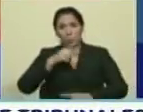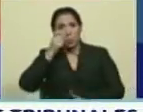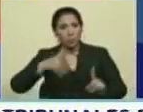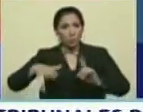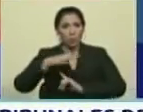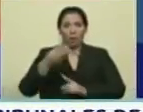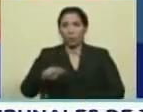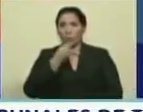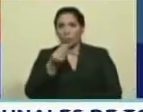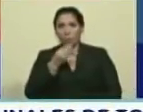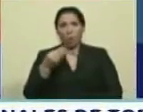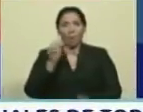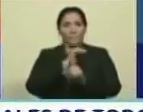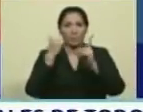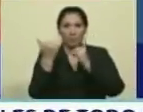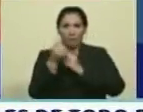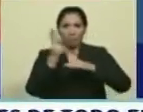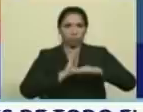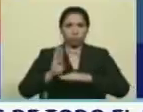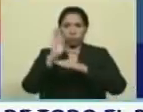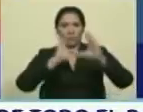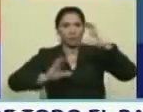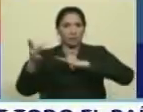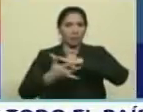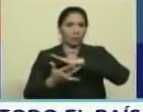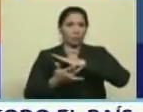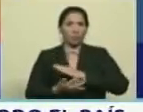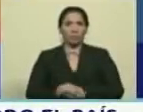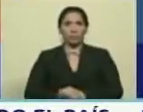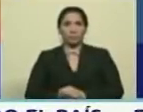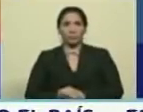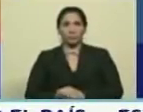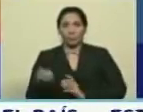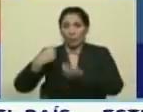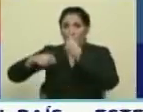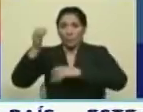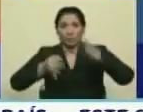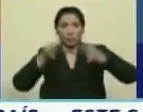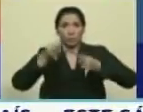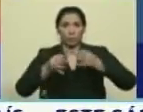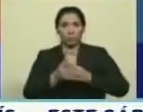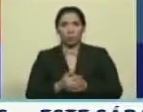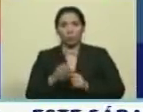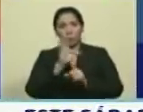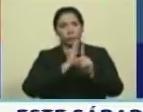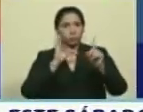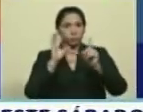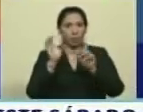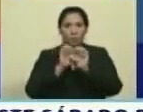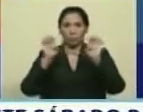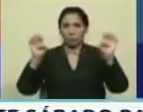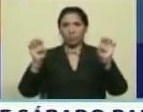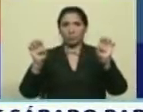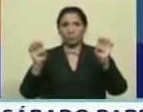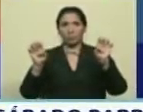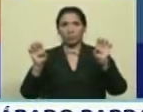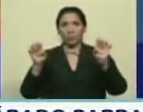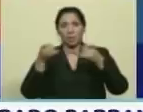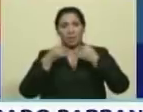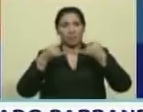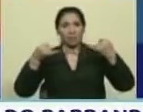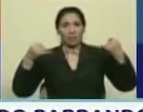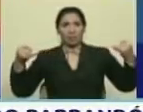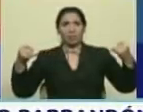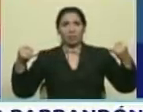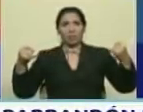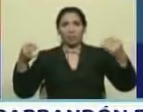alimentación, el medio ambiente, la ciencia y la tecnología, el comercio justo, la cultura, la educación, la energía,